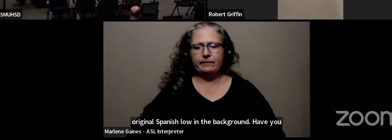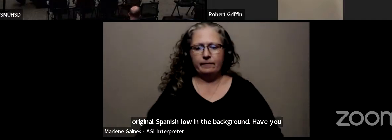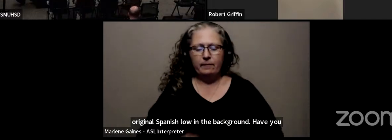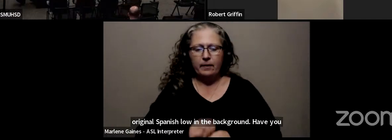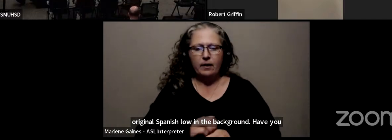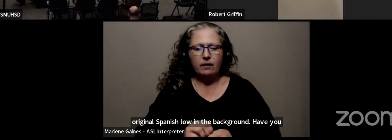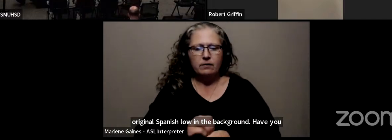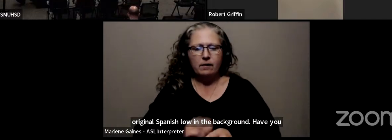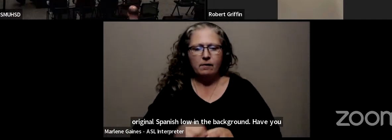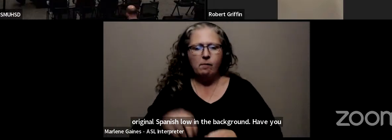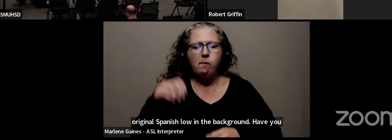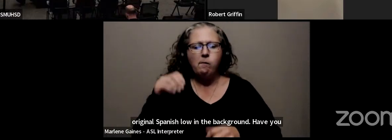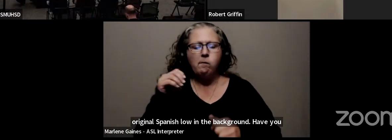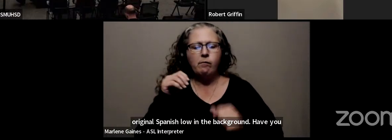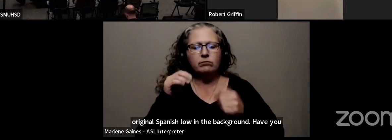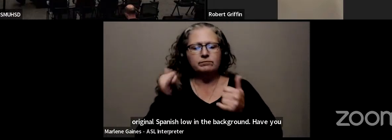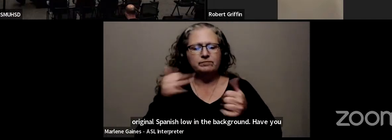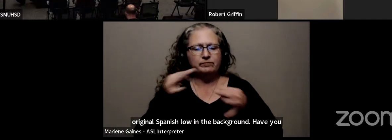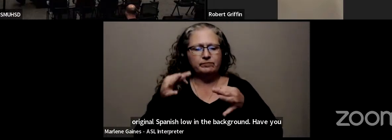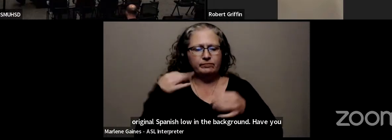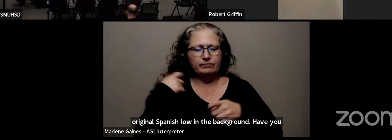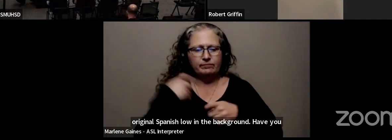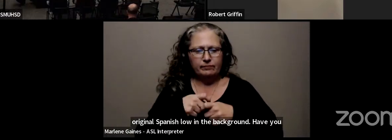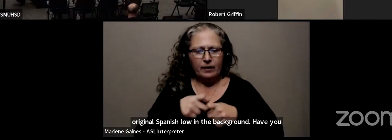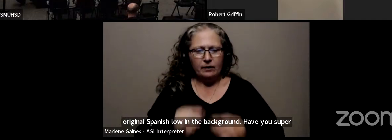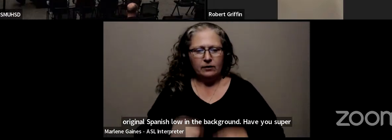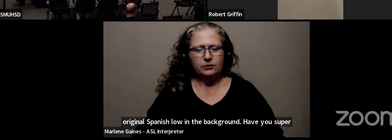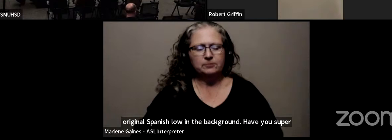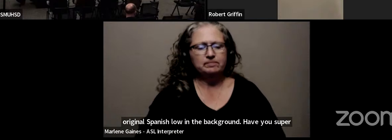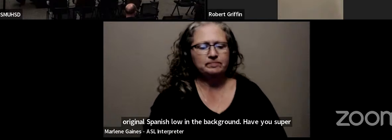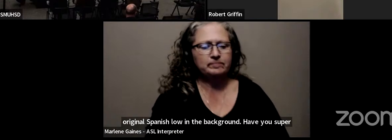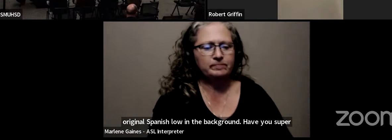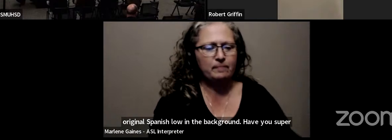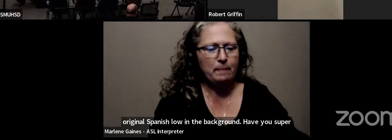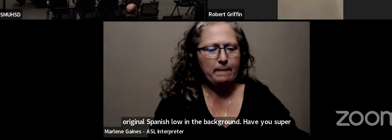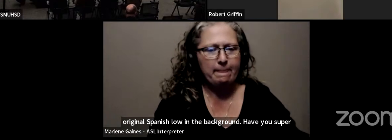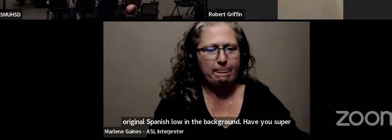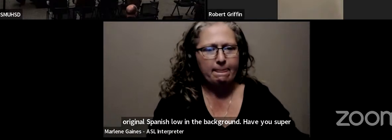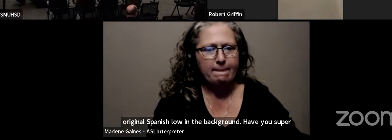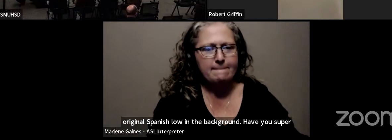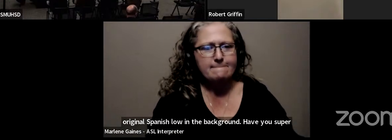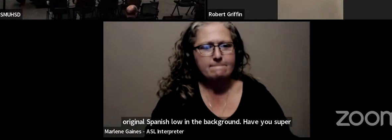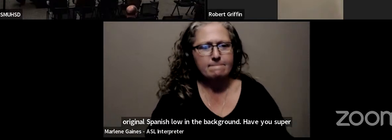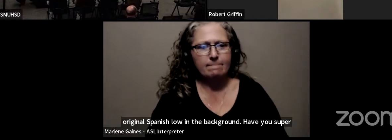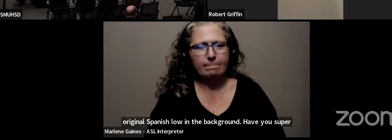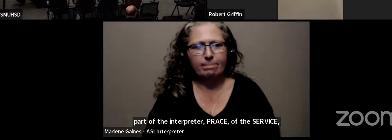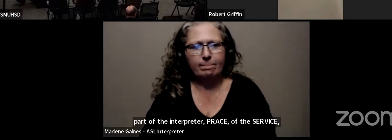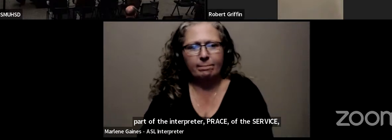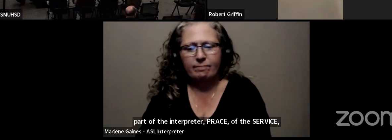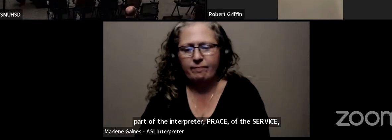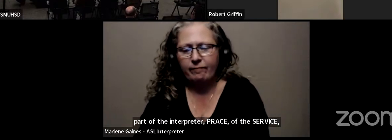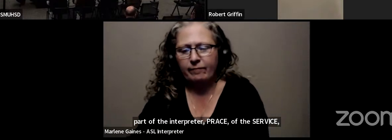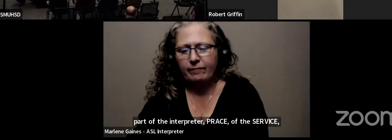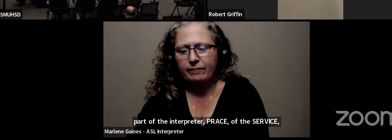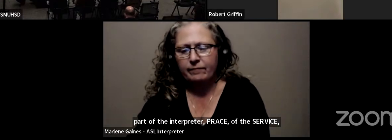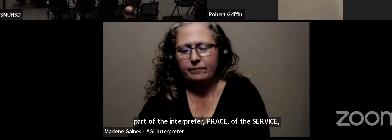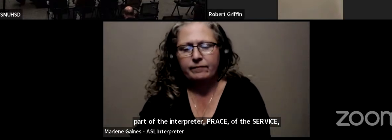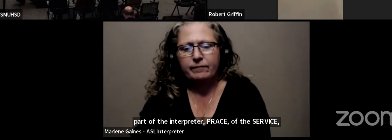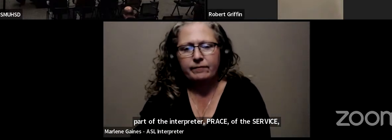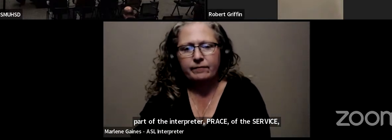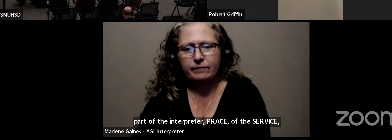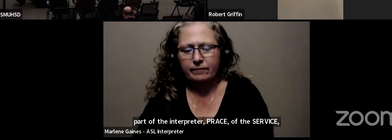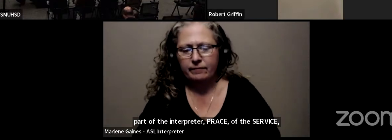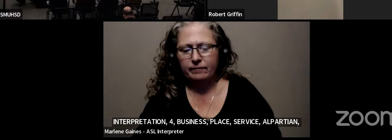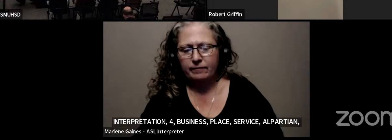la parte inferior de la pantalla de Zoom donde aparecen los controles, haga clic en el icono de interpretación, globo terráqueo y